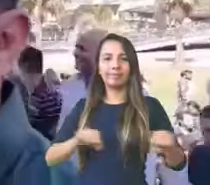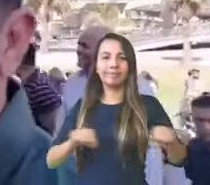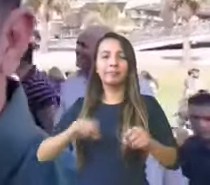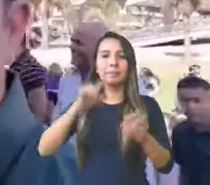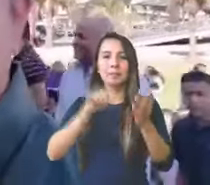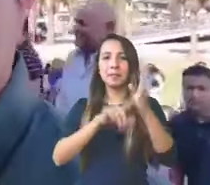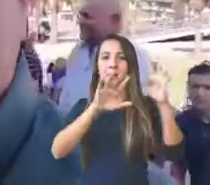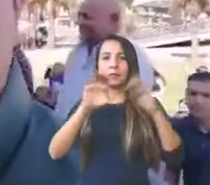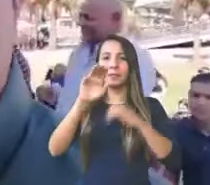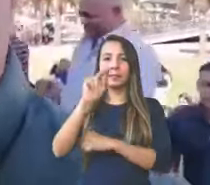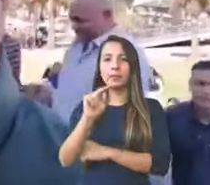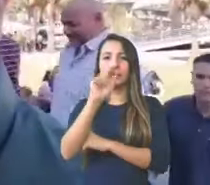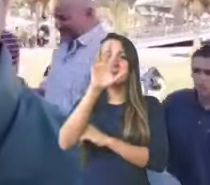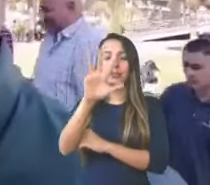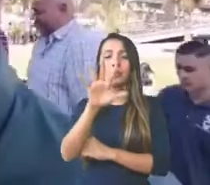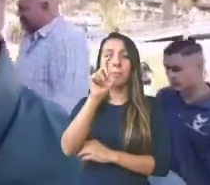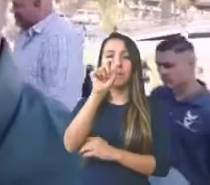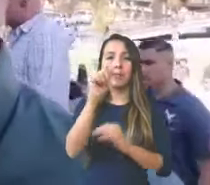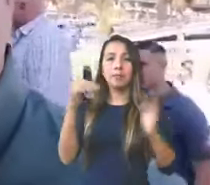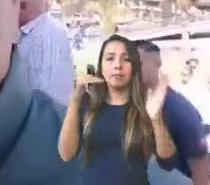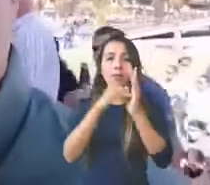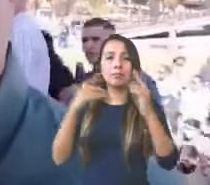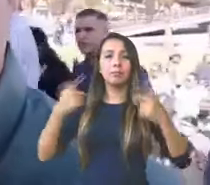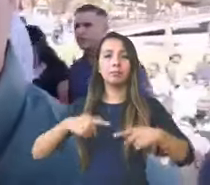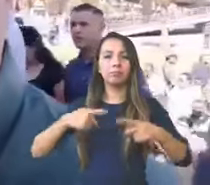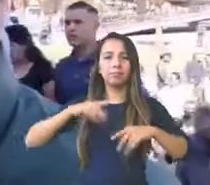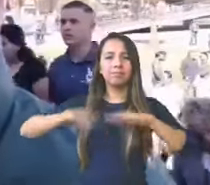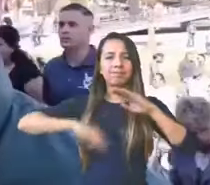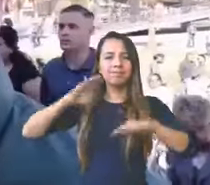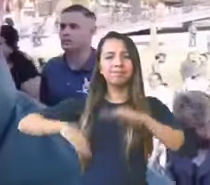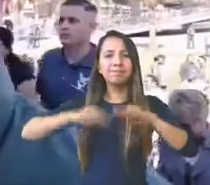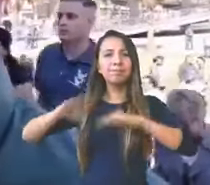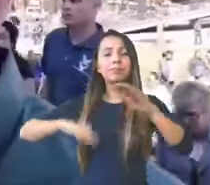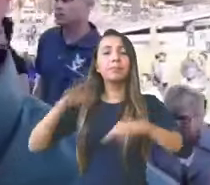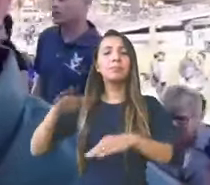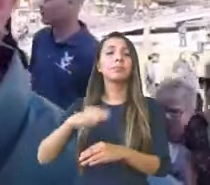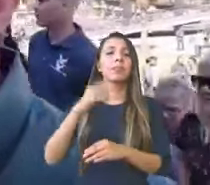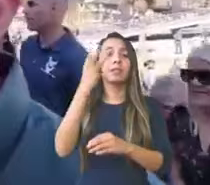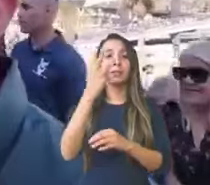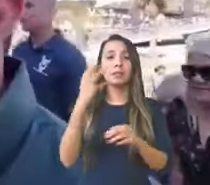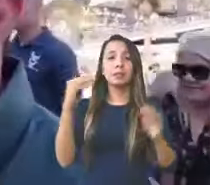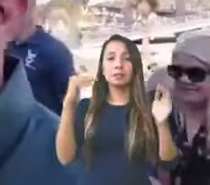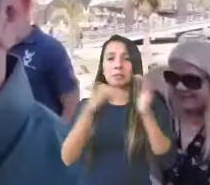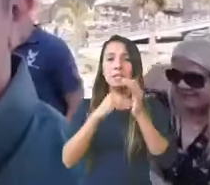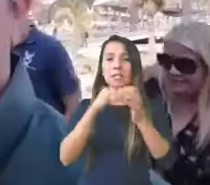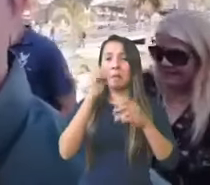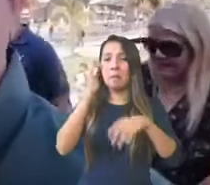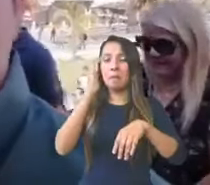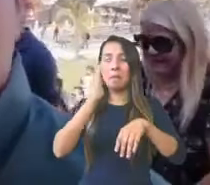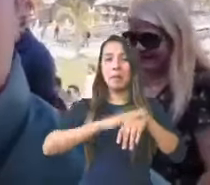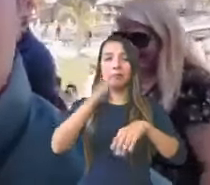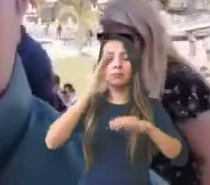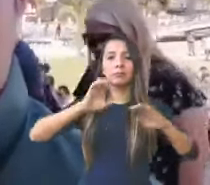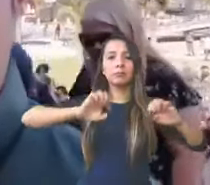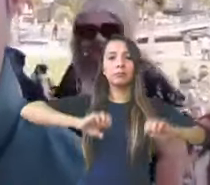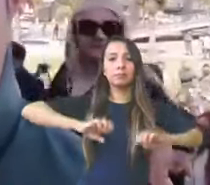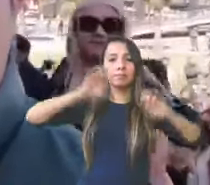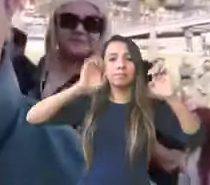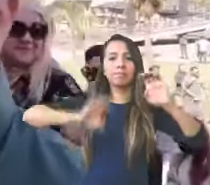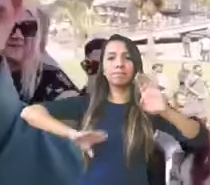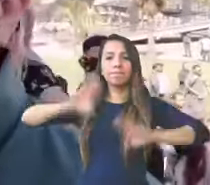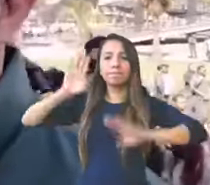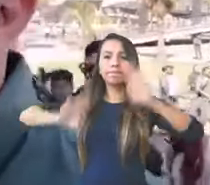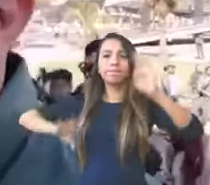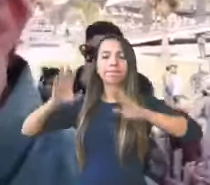1985, 20.000 personas perdieron la vida y más de 3.000 y pico edificaciones